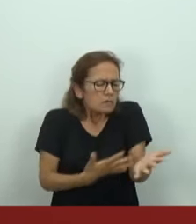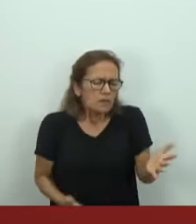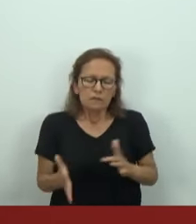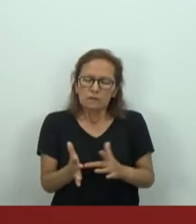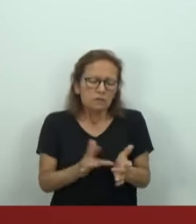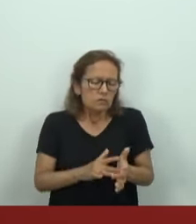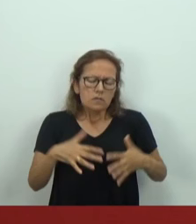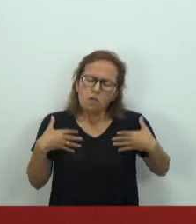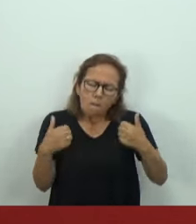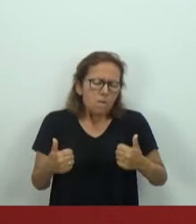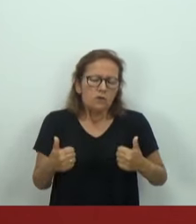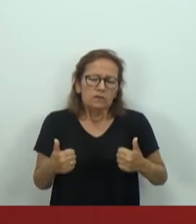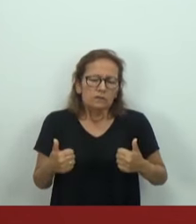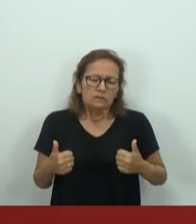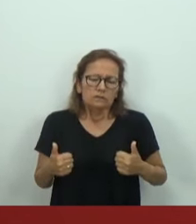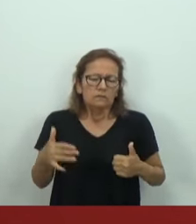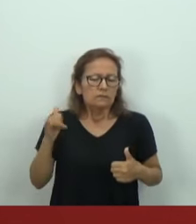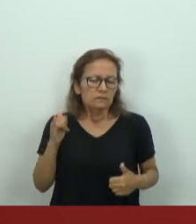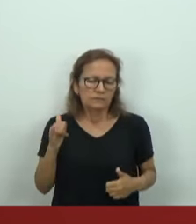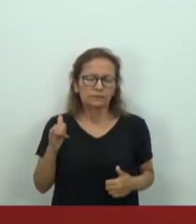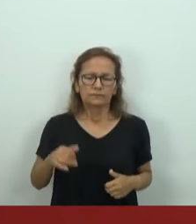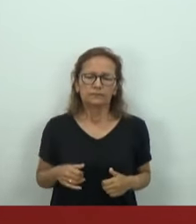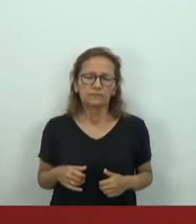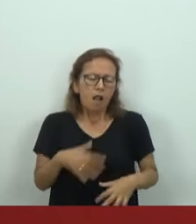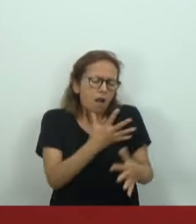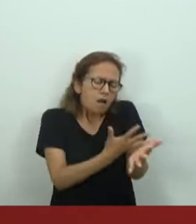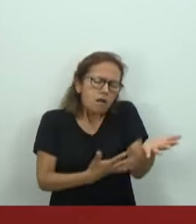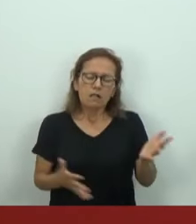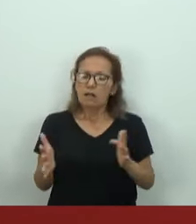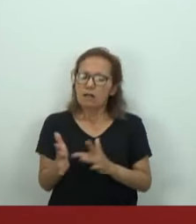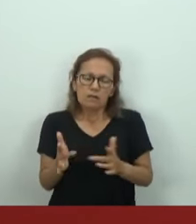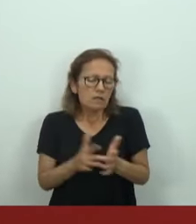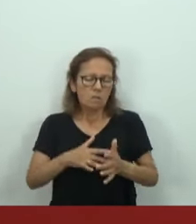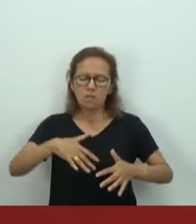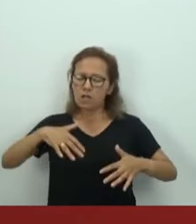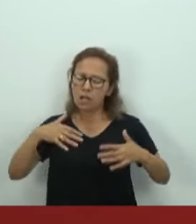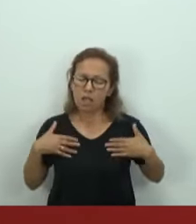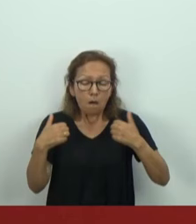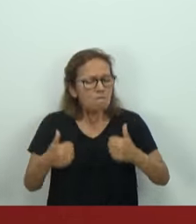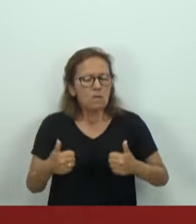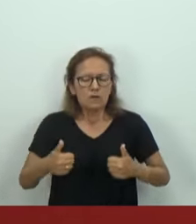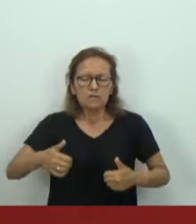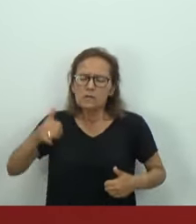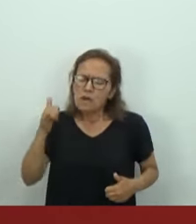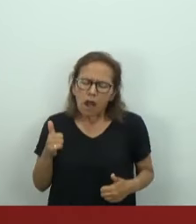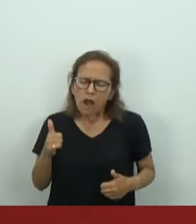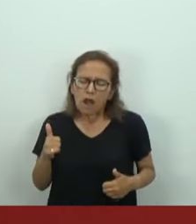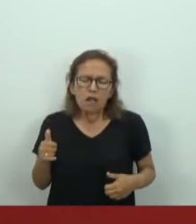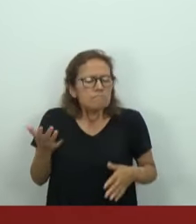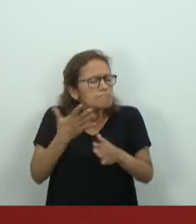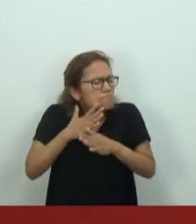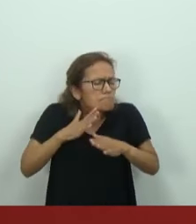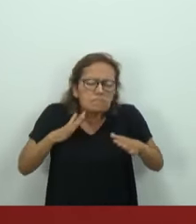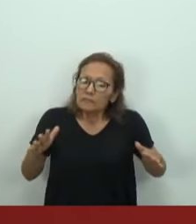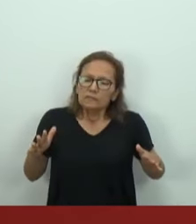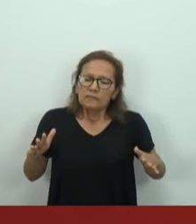La sangre de Jesucristo tiene poder. La sangre de Jesucristo tiene un poder tan impresionante. Toda